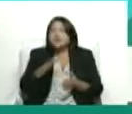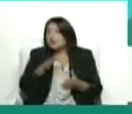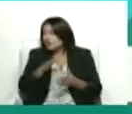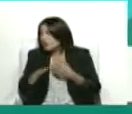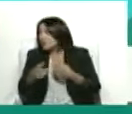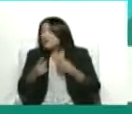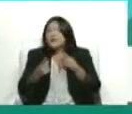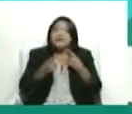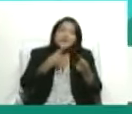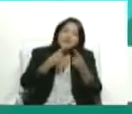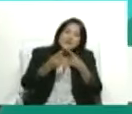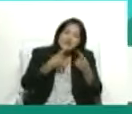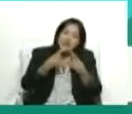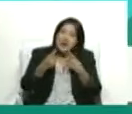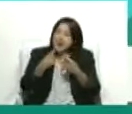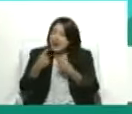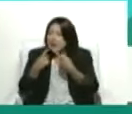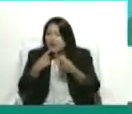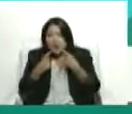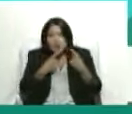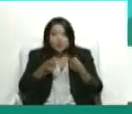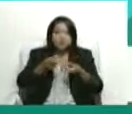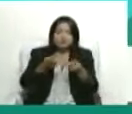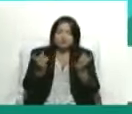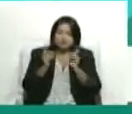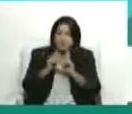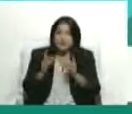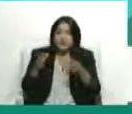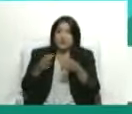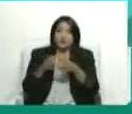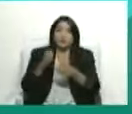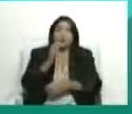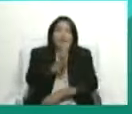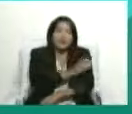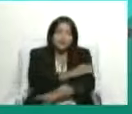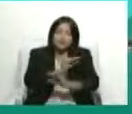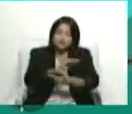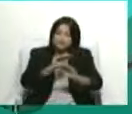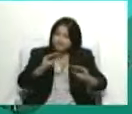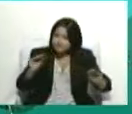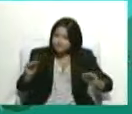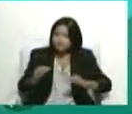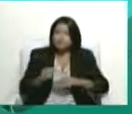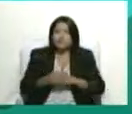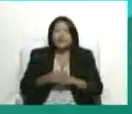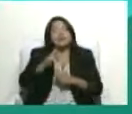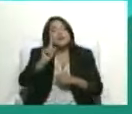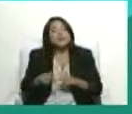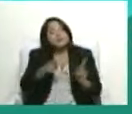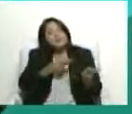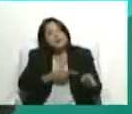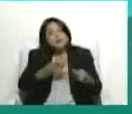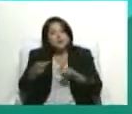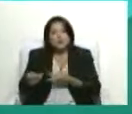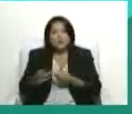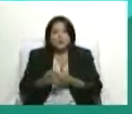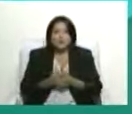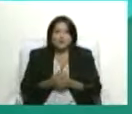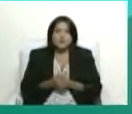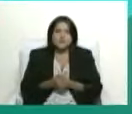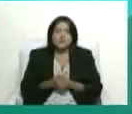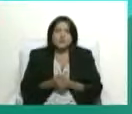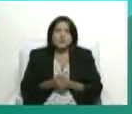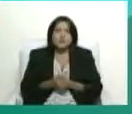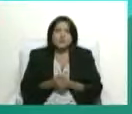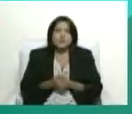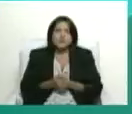mesa de diálogo a ese sector de la oposición. Además, también hacía la invitación a participar y conocer esta agenda